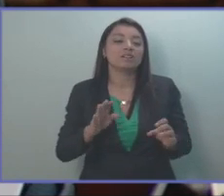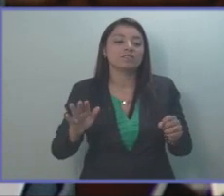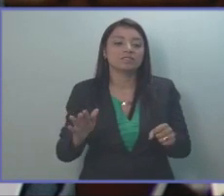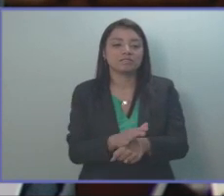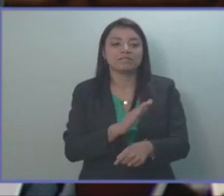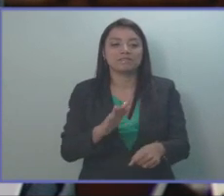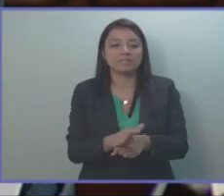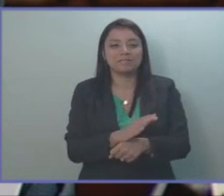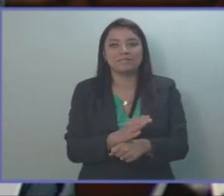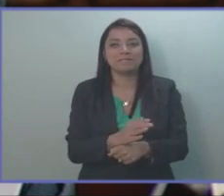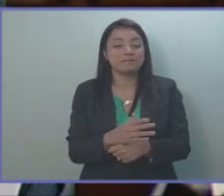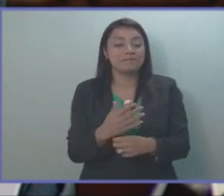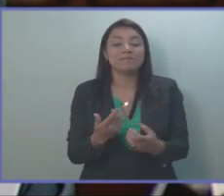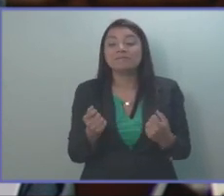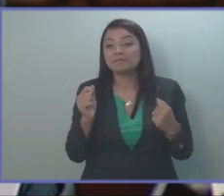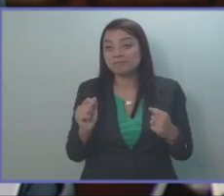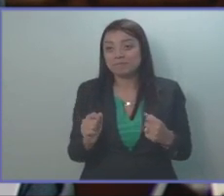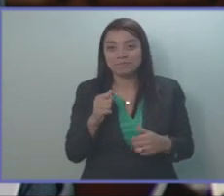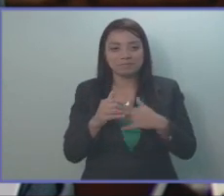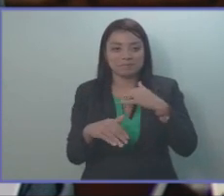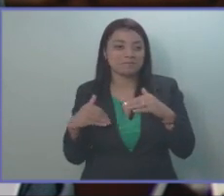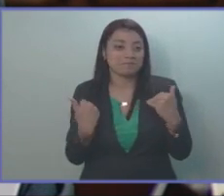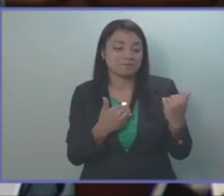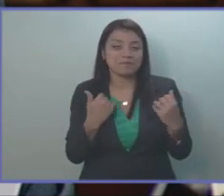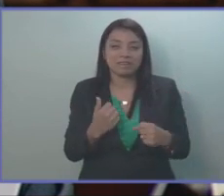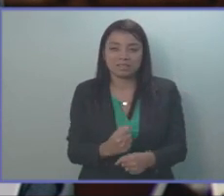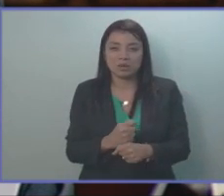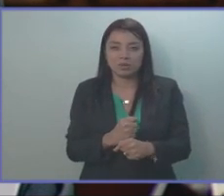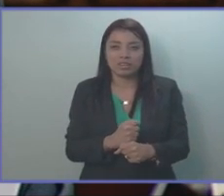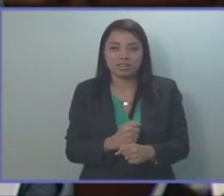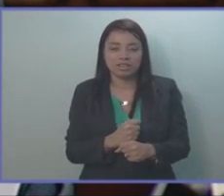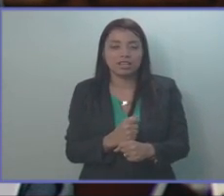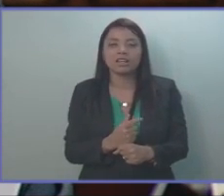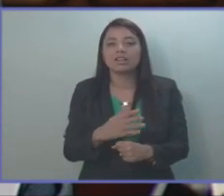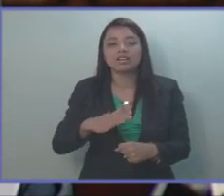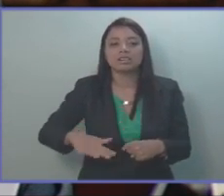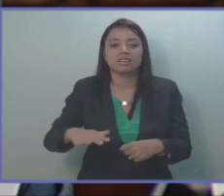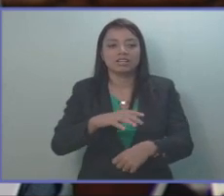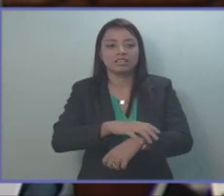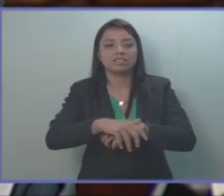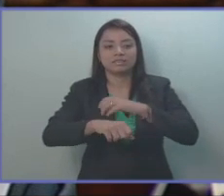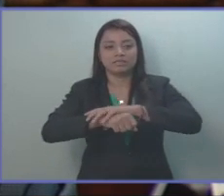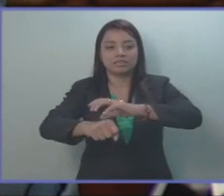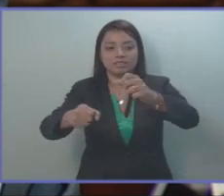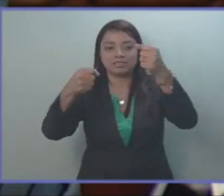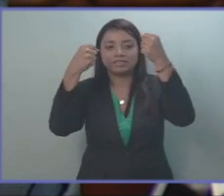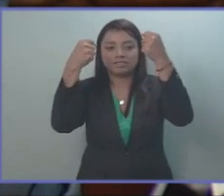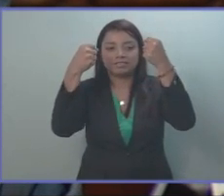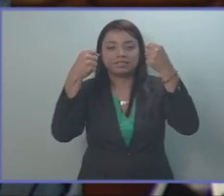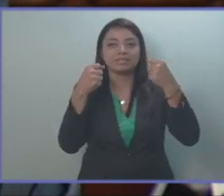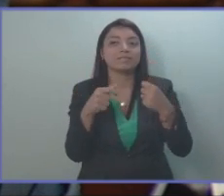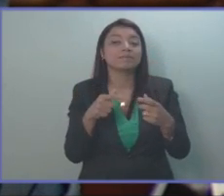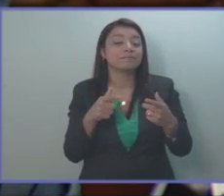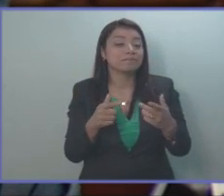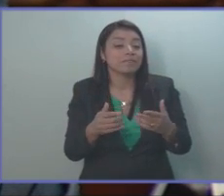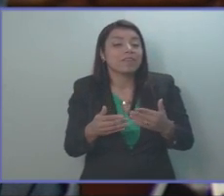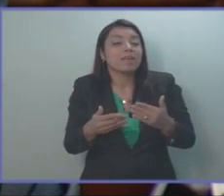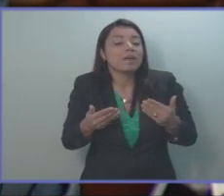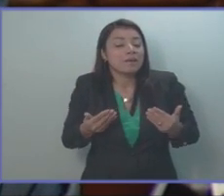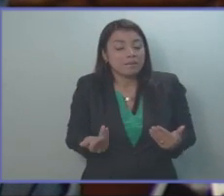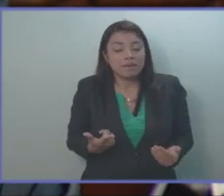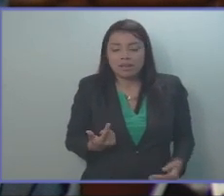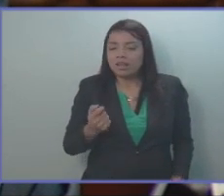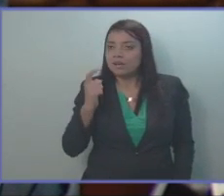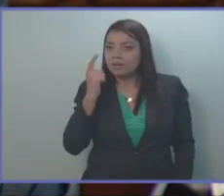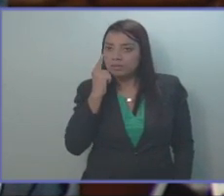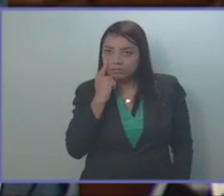suficiente para mantener el orden y la estabilidad dentro de los centros penitenciarios, en aras de procurar